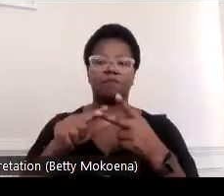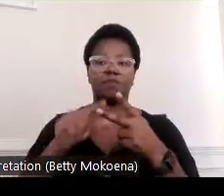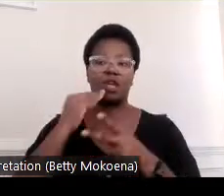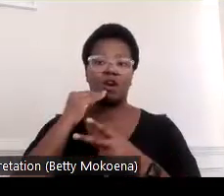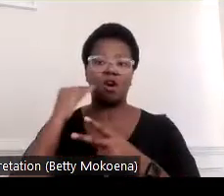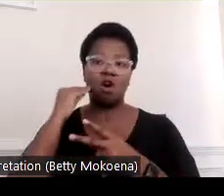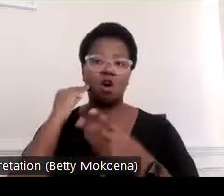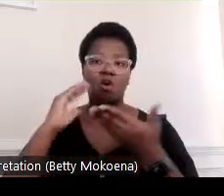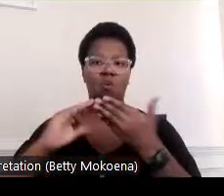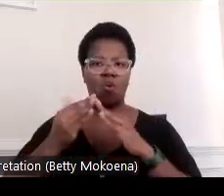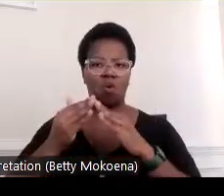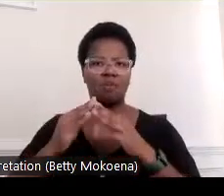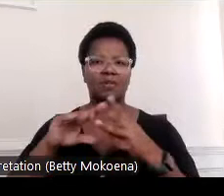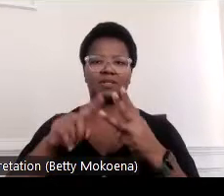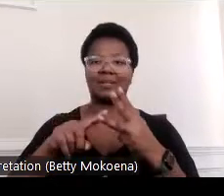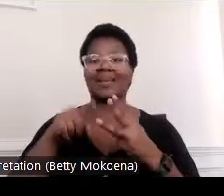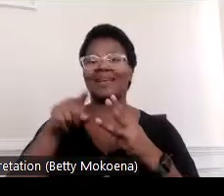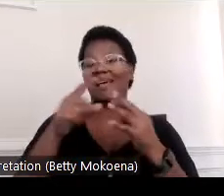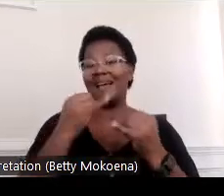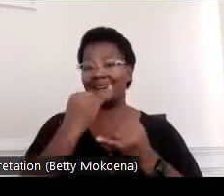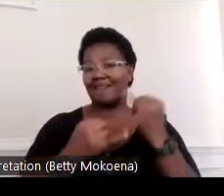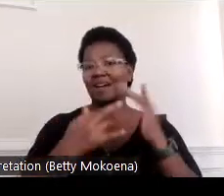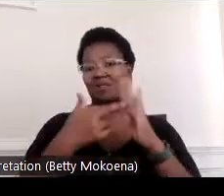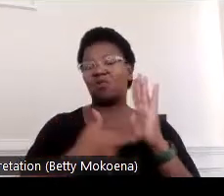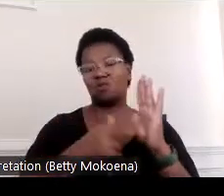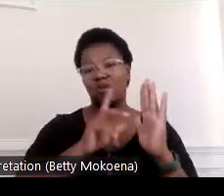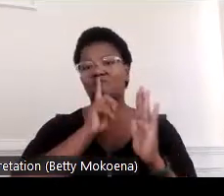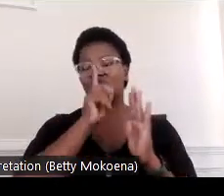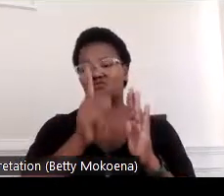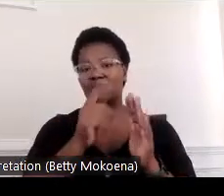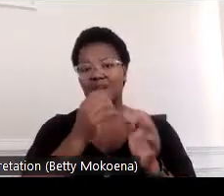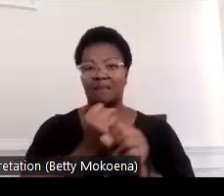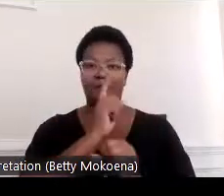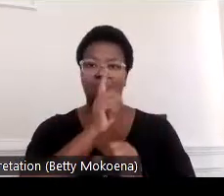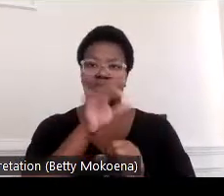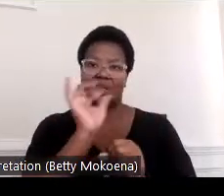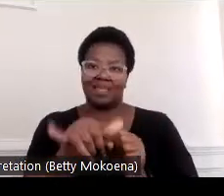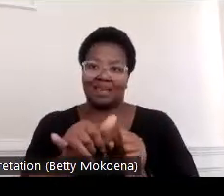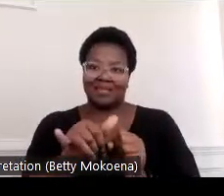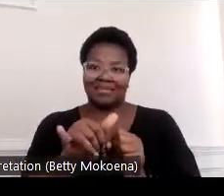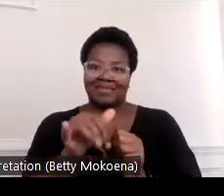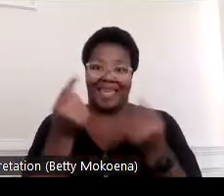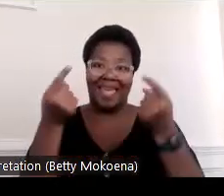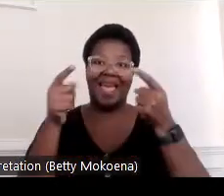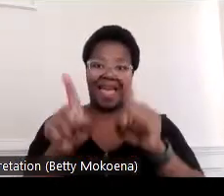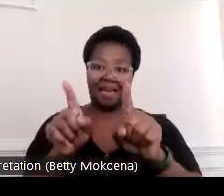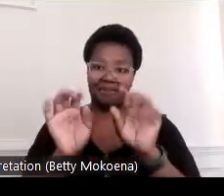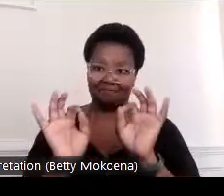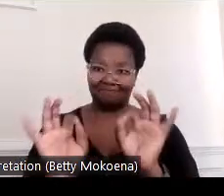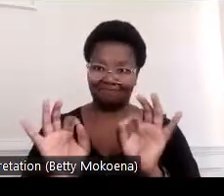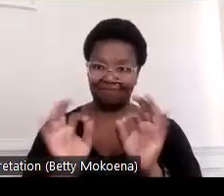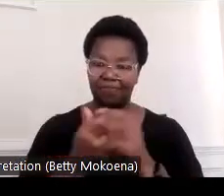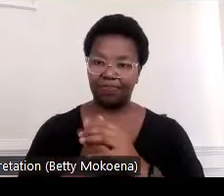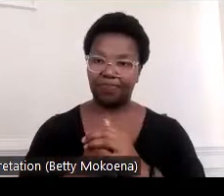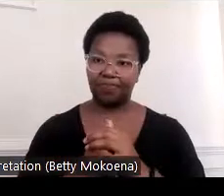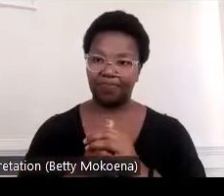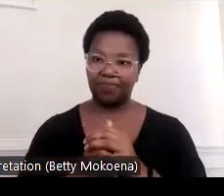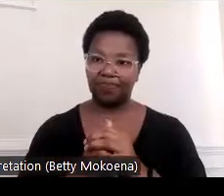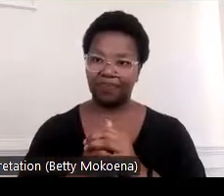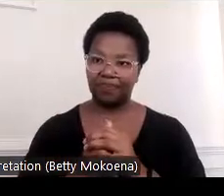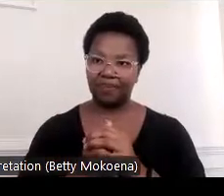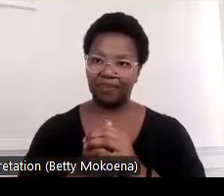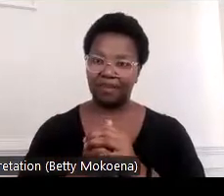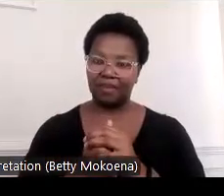Y esa regla final de ubicaciones a hogareñas basadas la